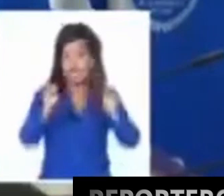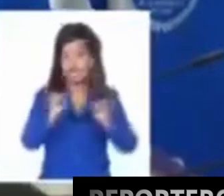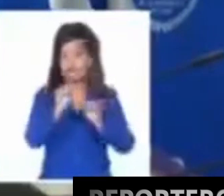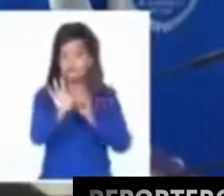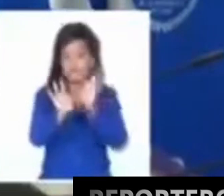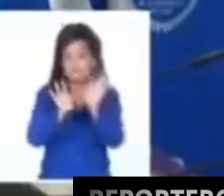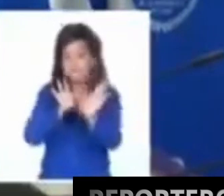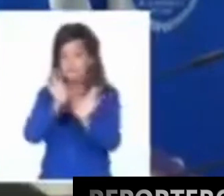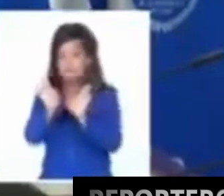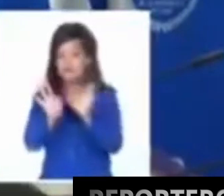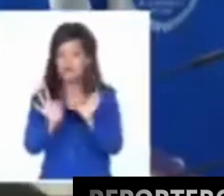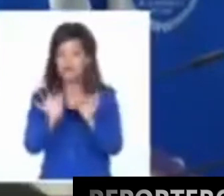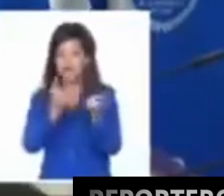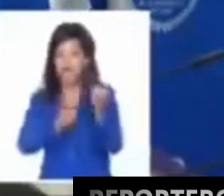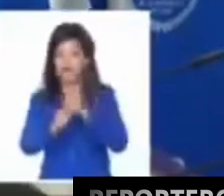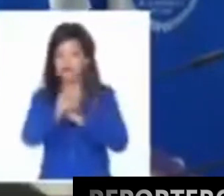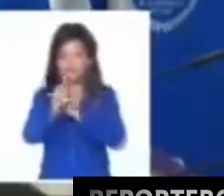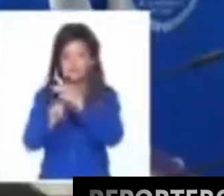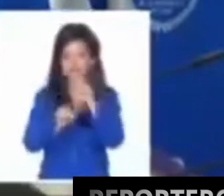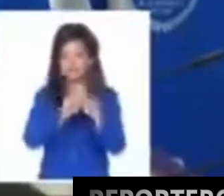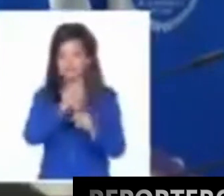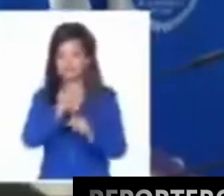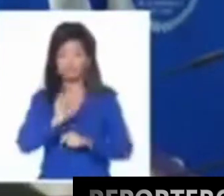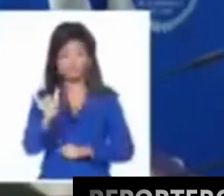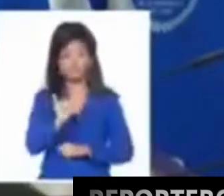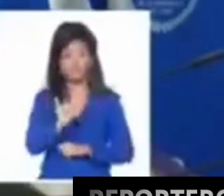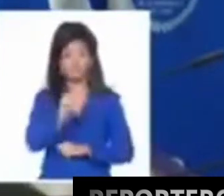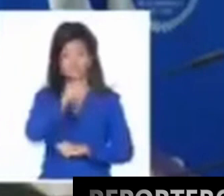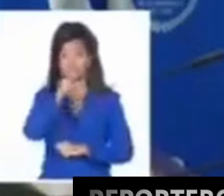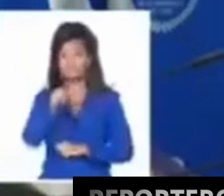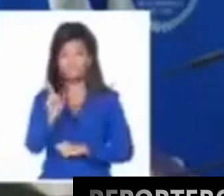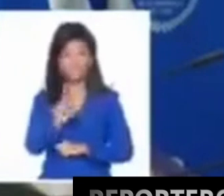Por tanto, hay ciudadanos que aunque no estaban alistados para